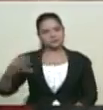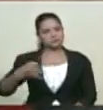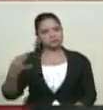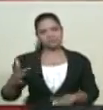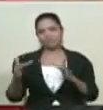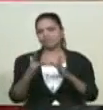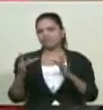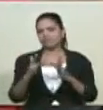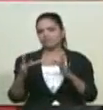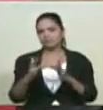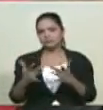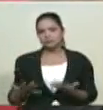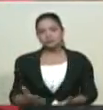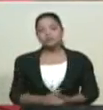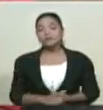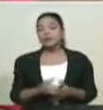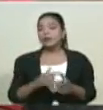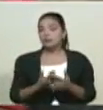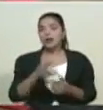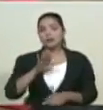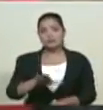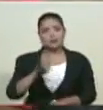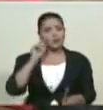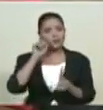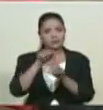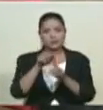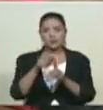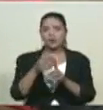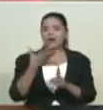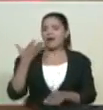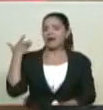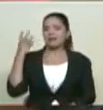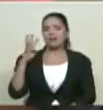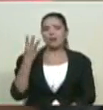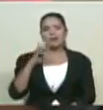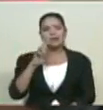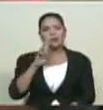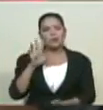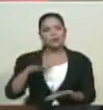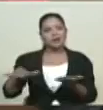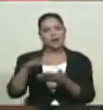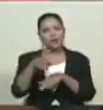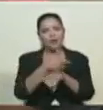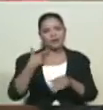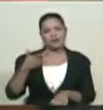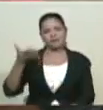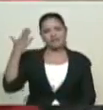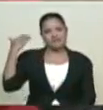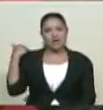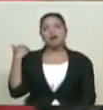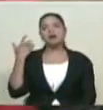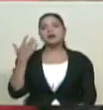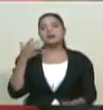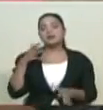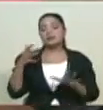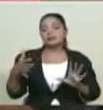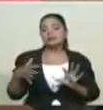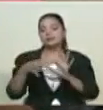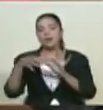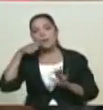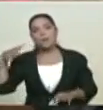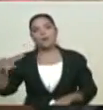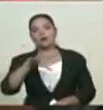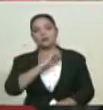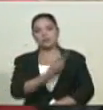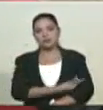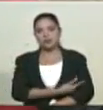del pueblo, más cerca, y esa fue la filosofía que utilizó la Cuarta República para hablar de la descentralización, acercarle el poder al pueblo. Nosotros creemos